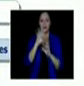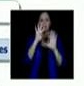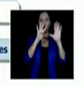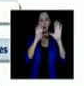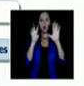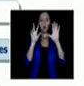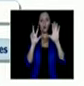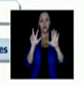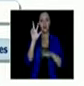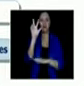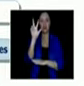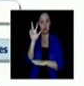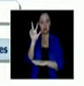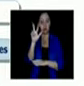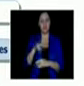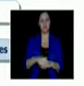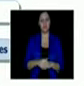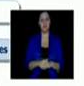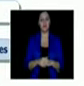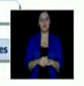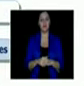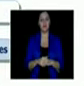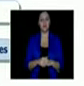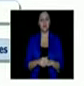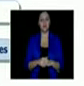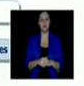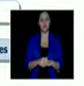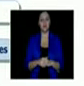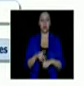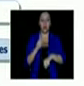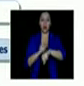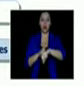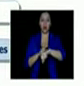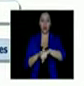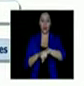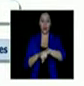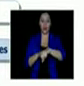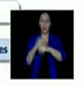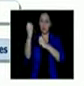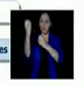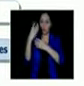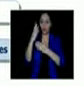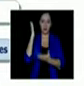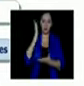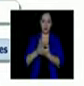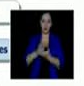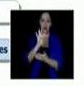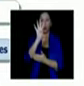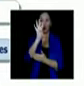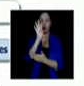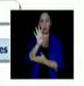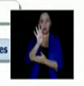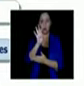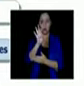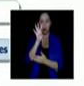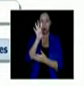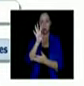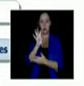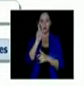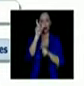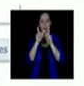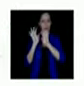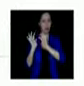39.983 juntas receptoras del voto. Con corte a las 16 horas, se registra una participación